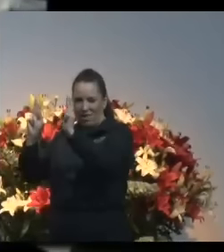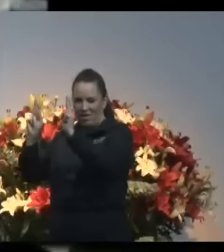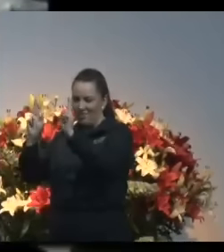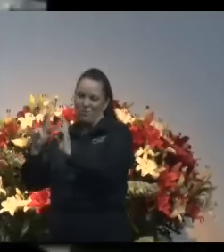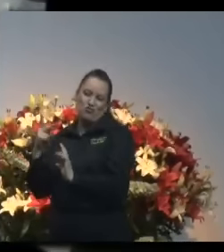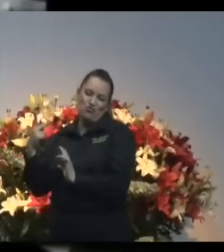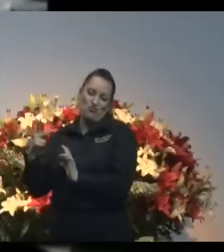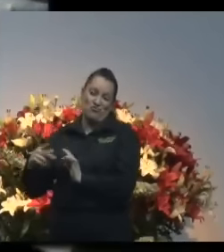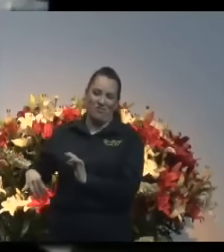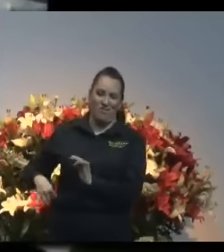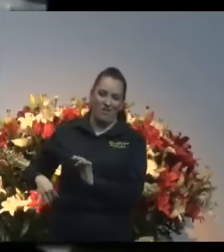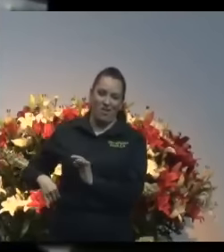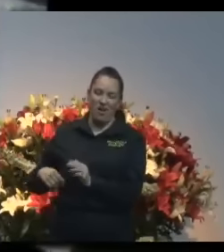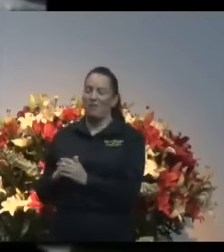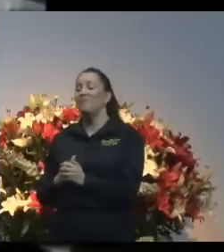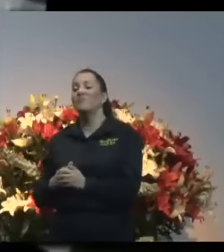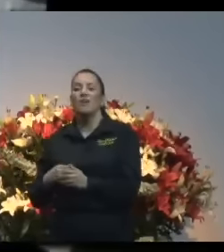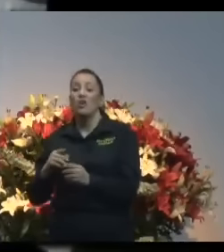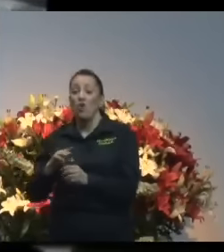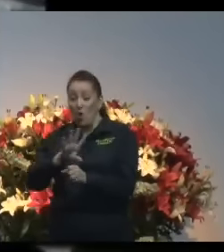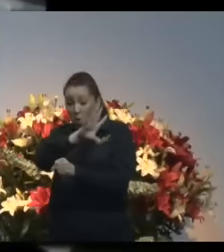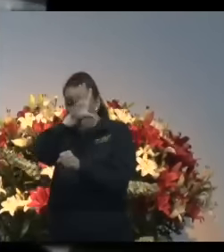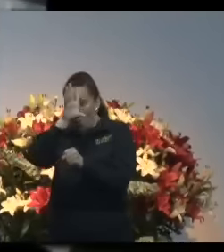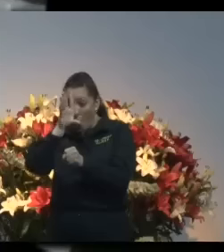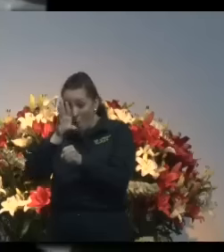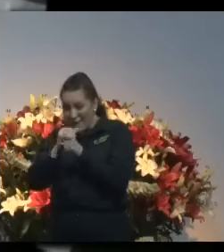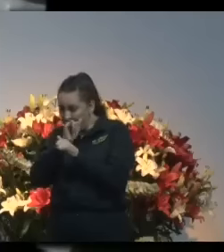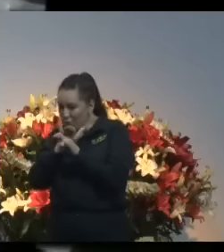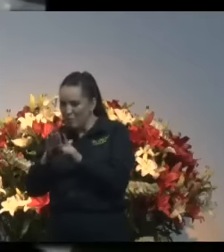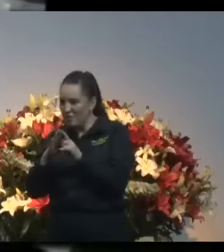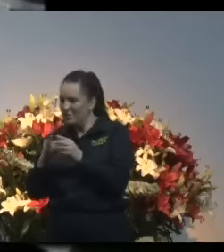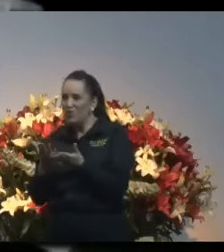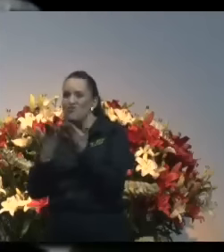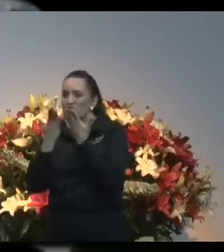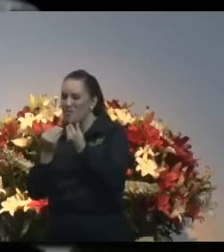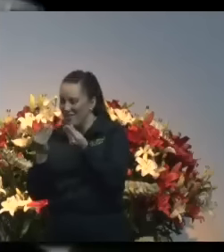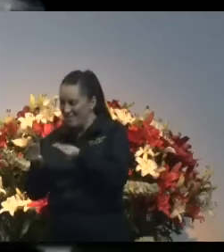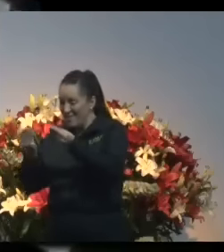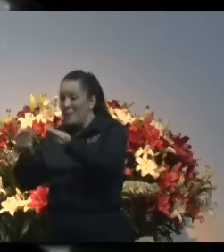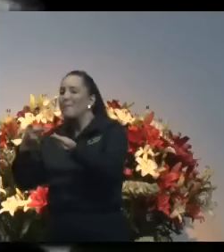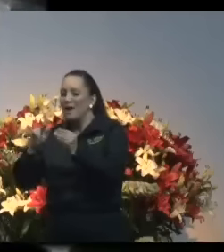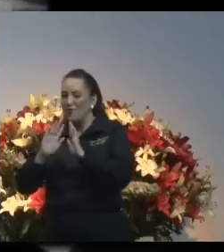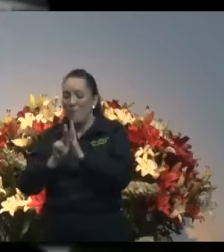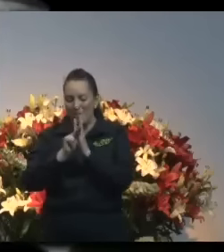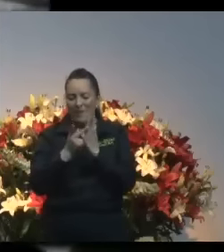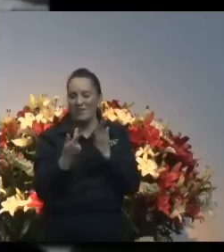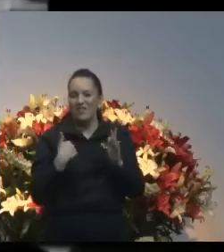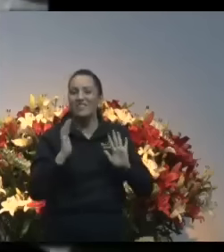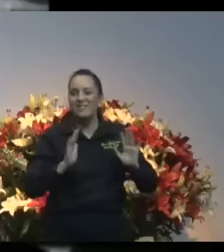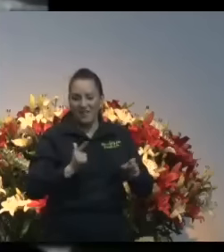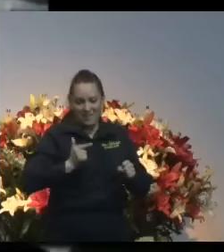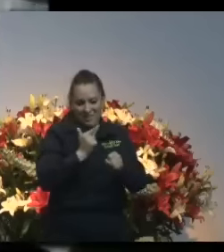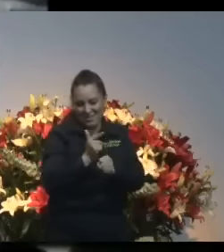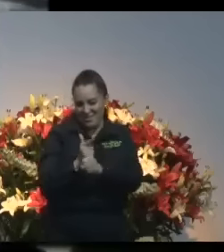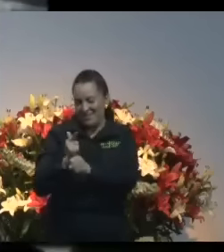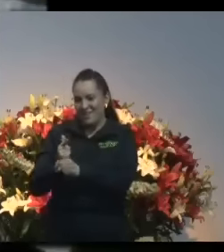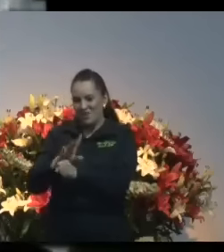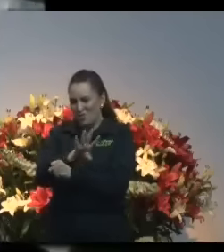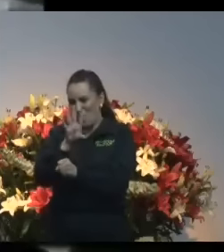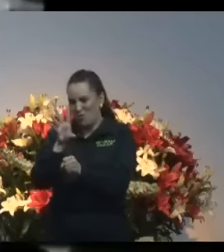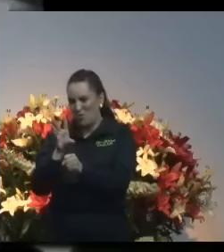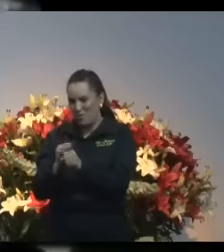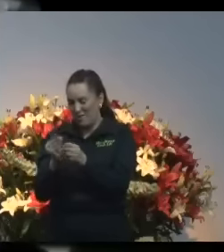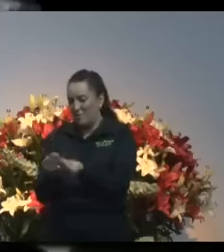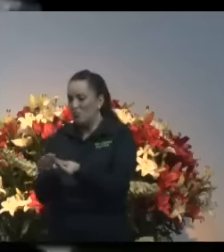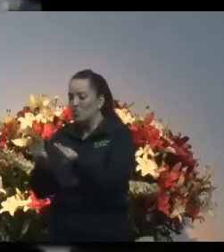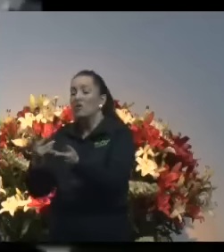completa. Afortunadamente ya encontramos en un periódico la declaración completa y no es lo que dice. Lo que yo estoy diciendo es cómo